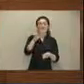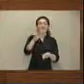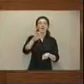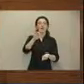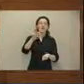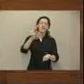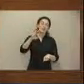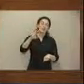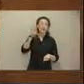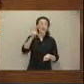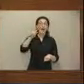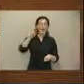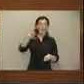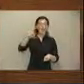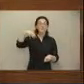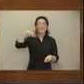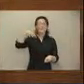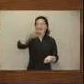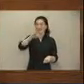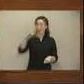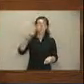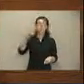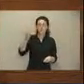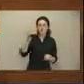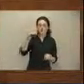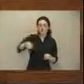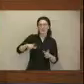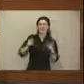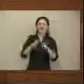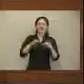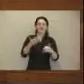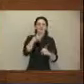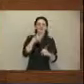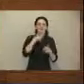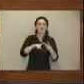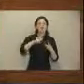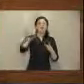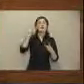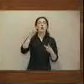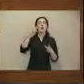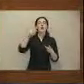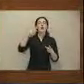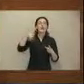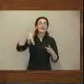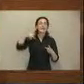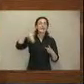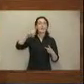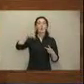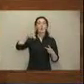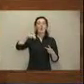Javier Montejo, al que estoy seguro que muchos en esta Cámara también conocen, y el psiquiatra don Joaquín Moreno Vela.